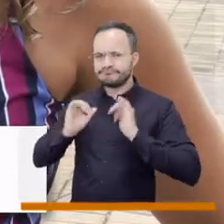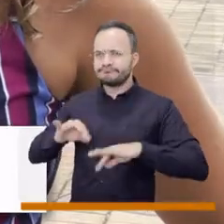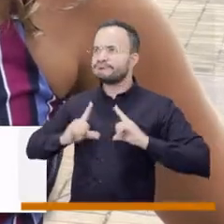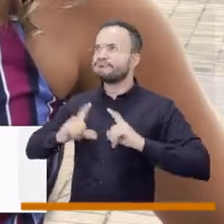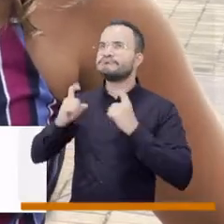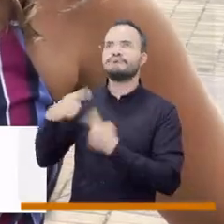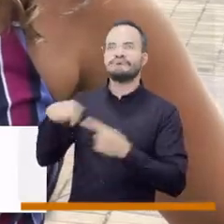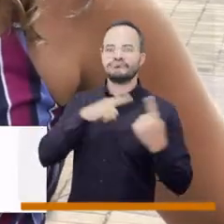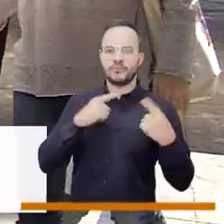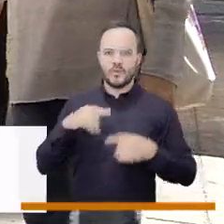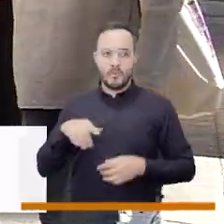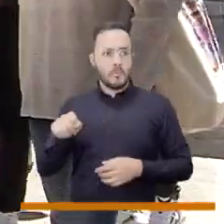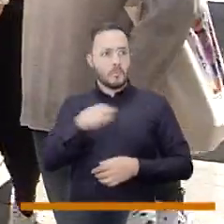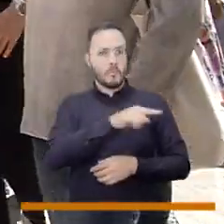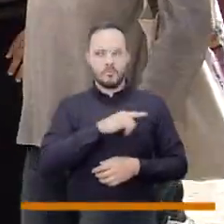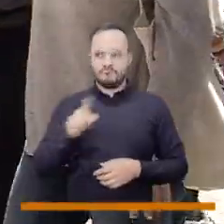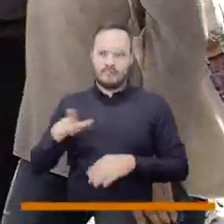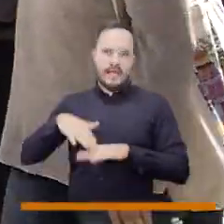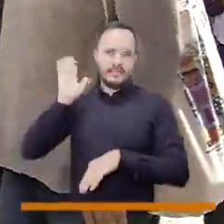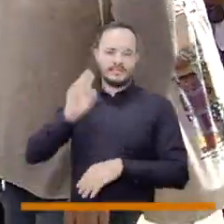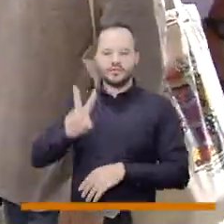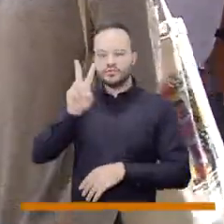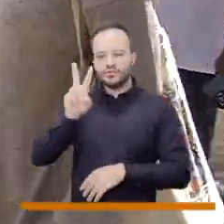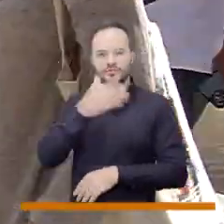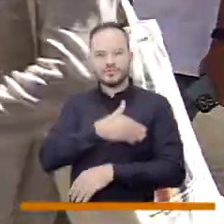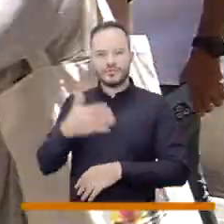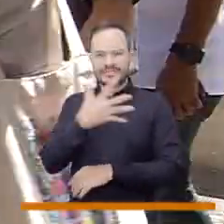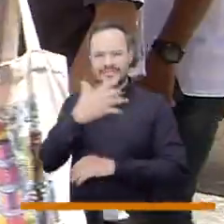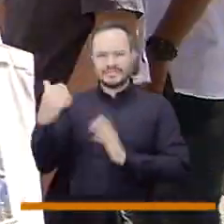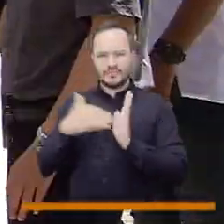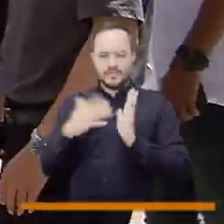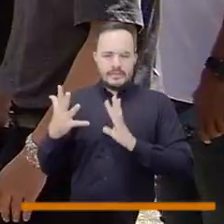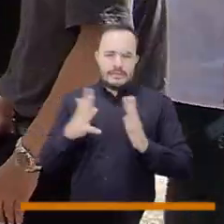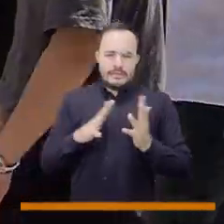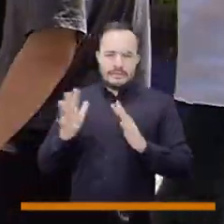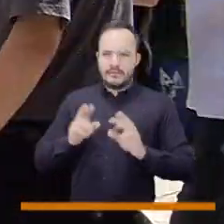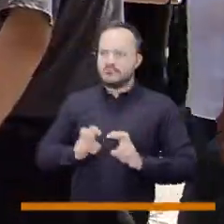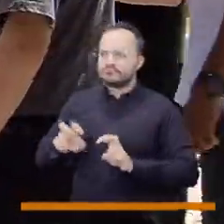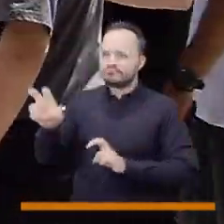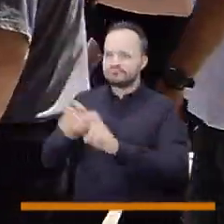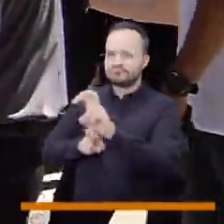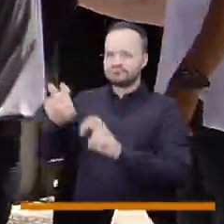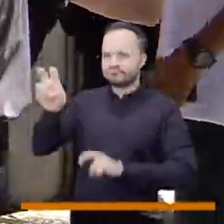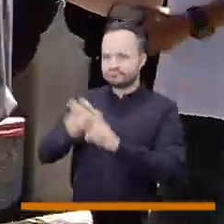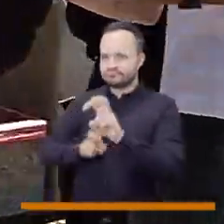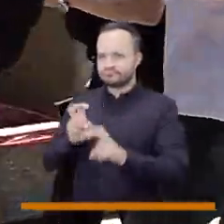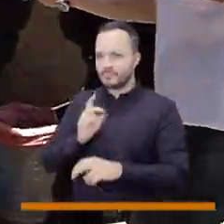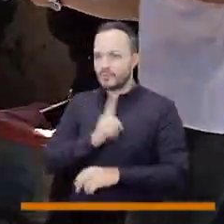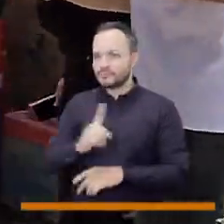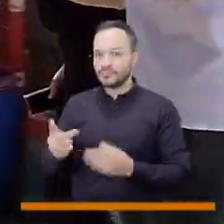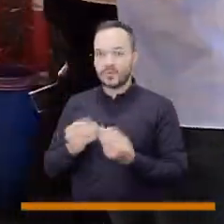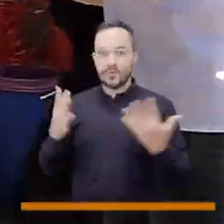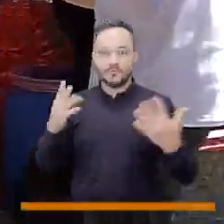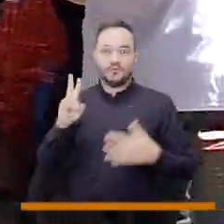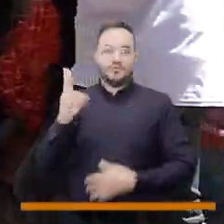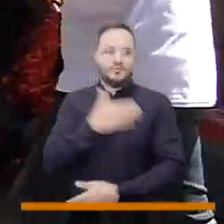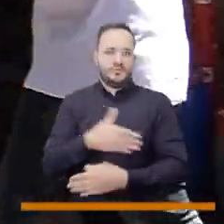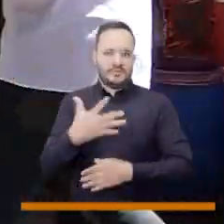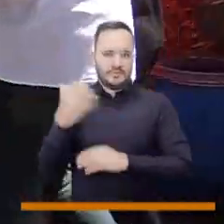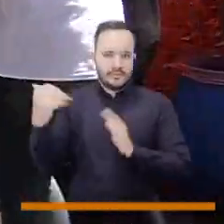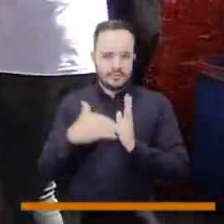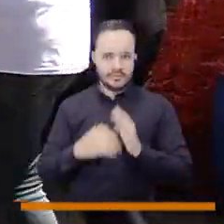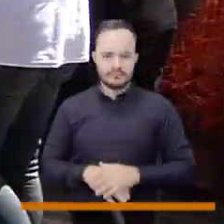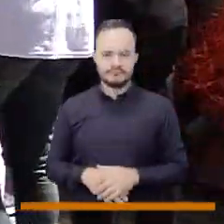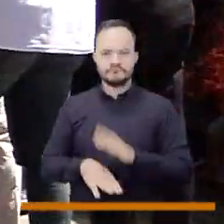atractivo turístico más visitado. 2.500.000 visitantes pasaron por la zona de las escaleras eléctricas. Quiero reiterar que